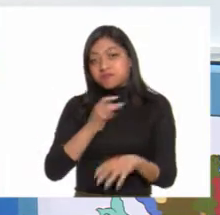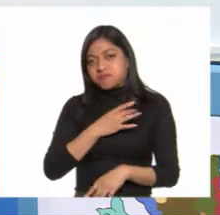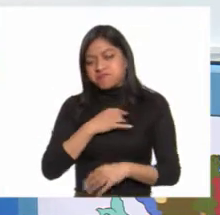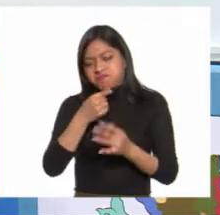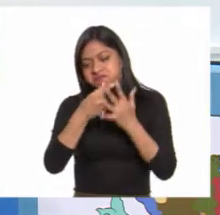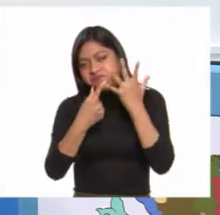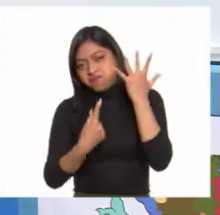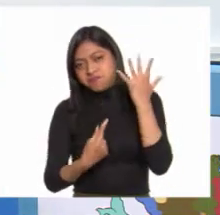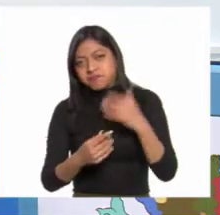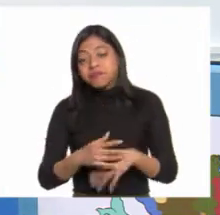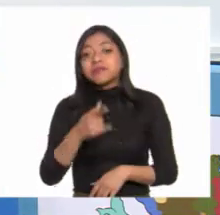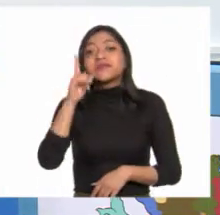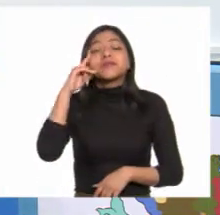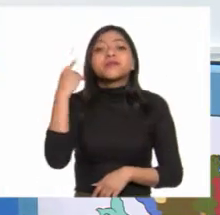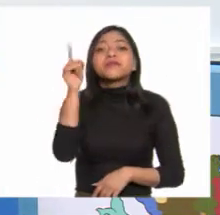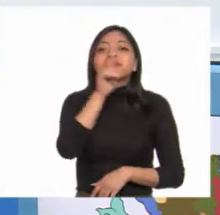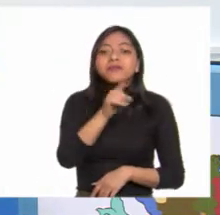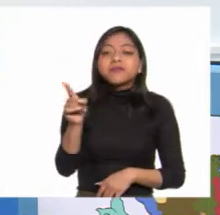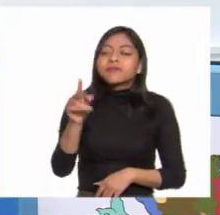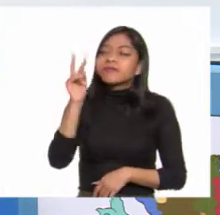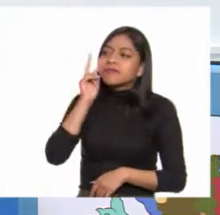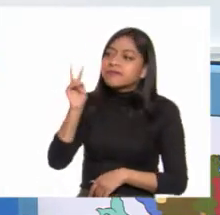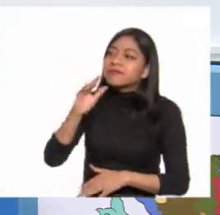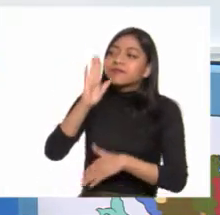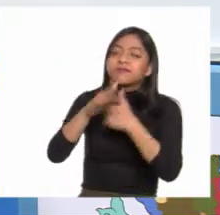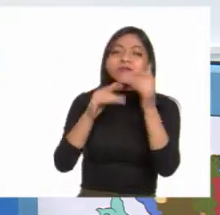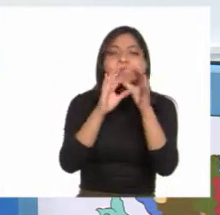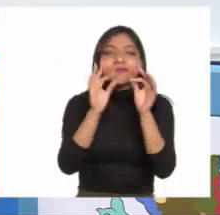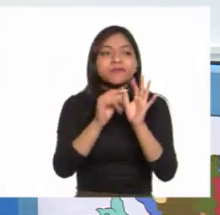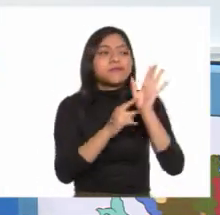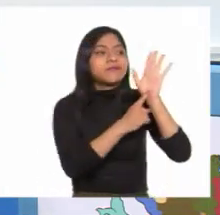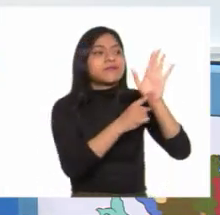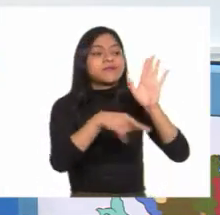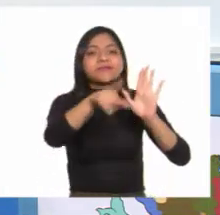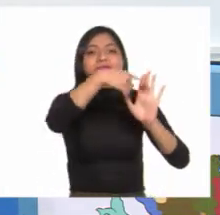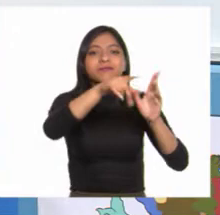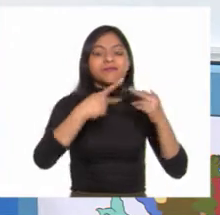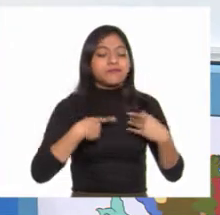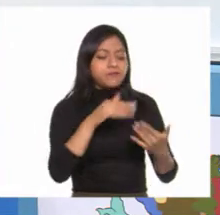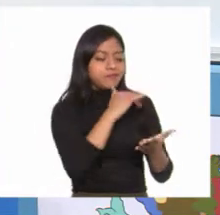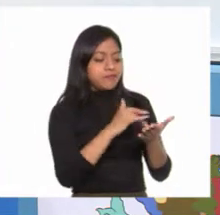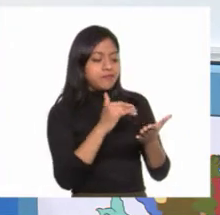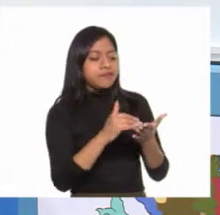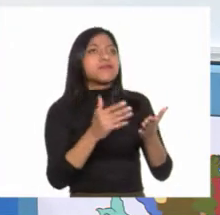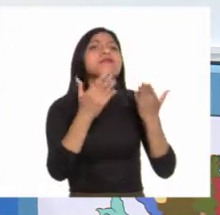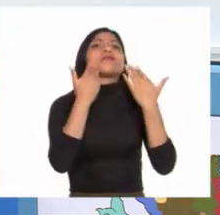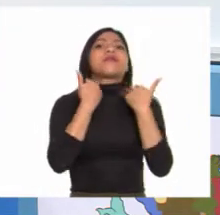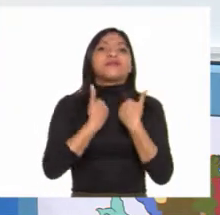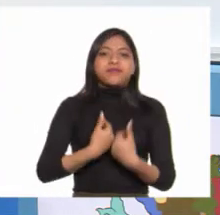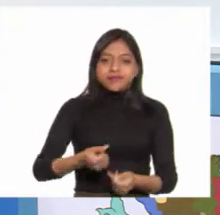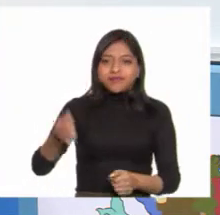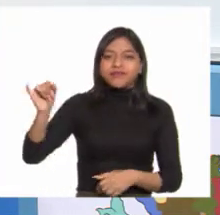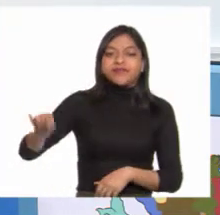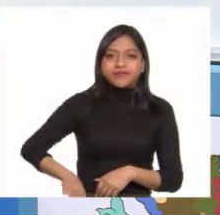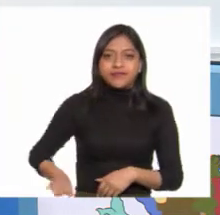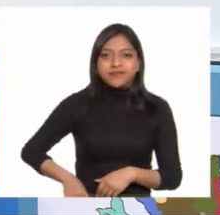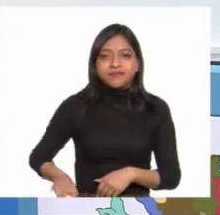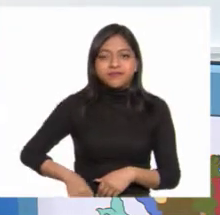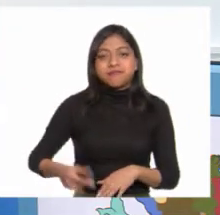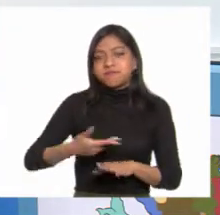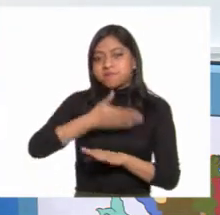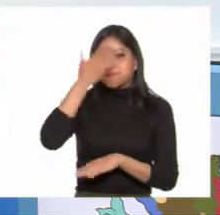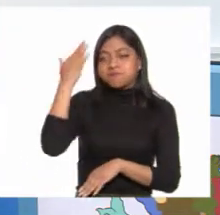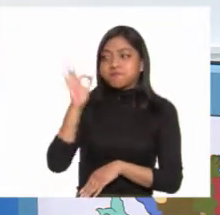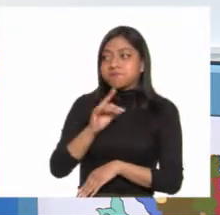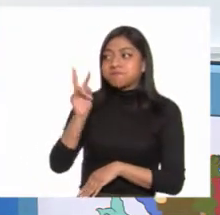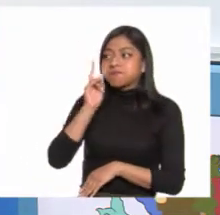más, con el fin de que nuestras descripciones tengan impacto entre nuestros lectores y les aporten rasgos interesantes y desconocidos sobre